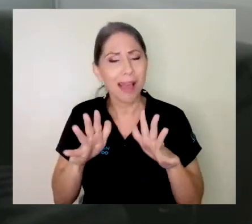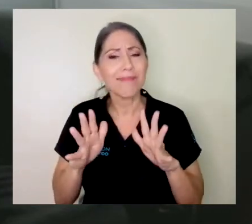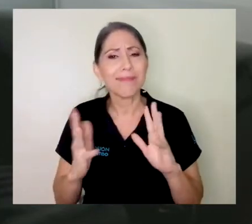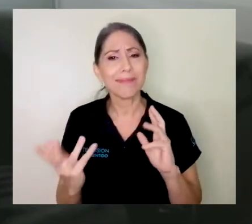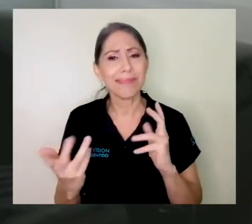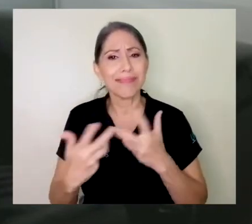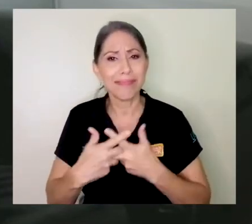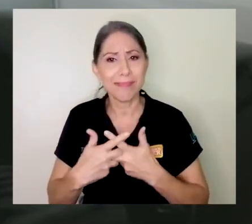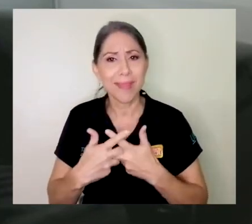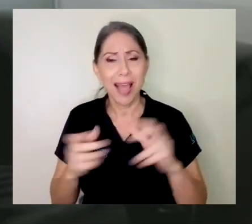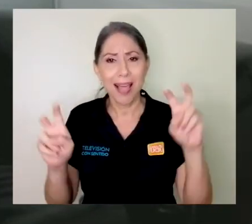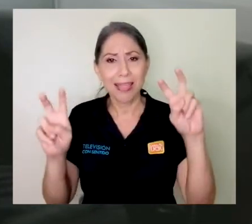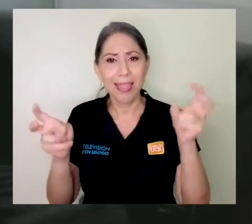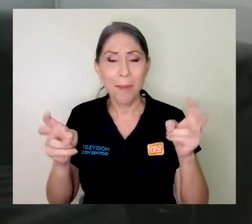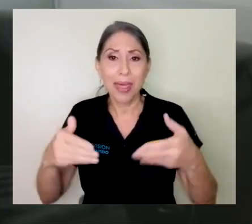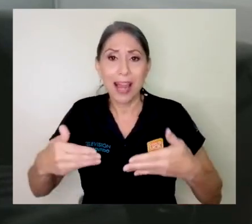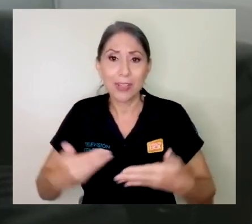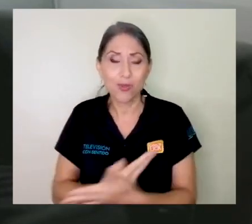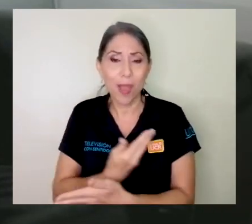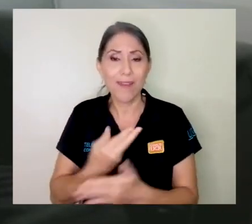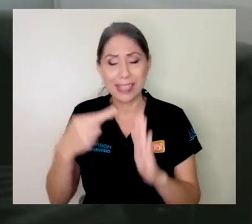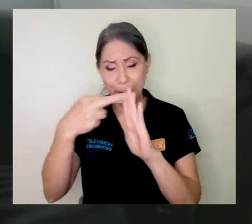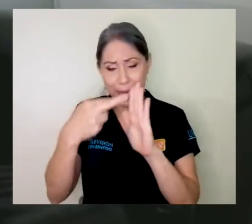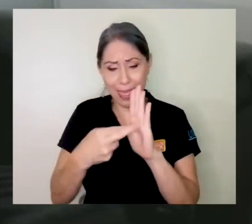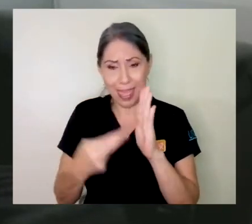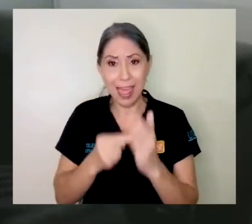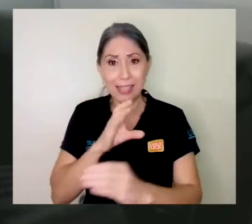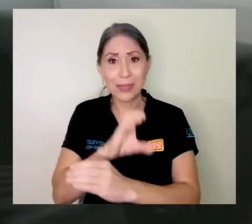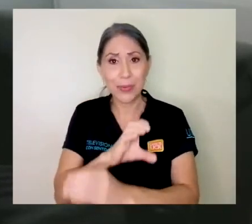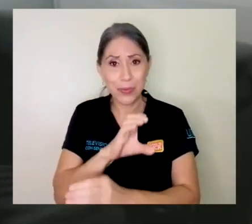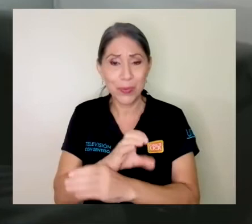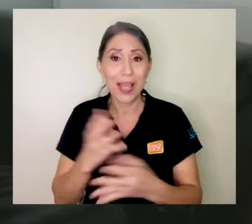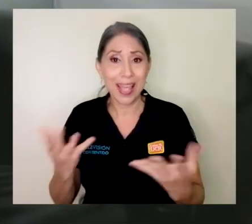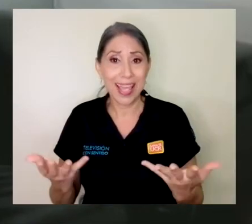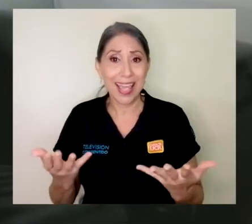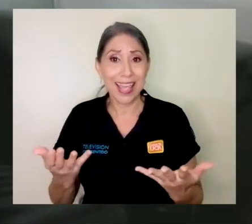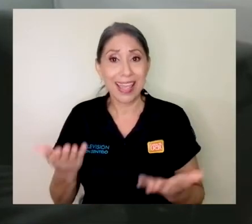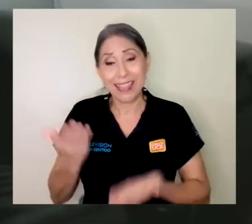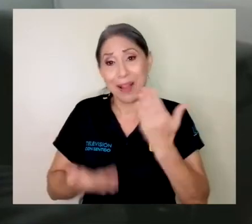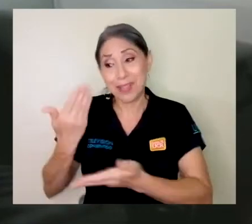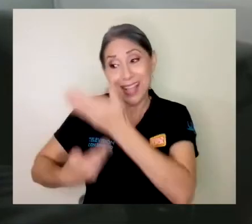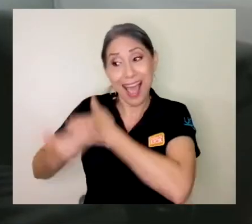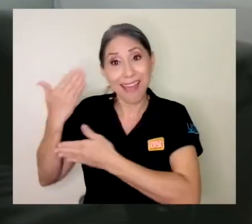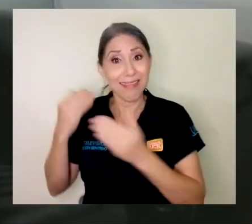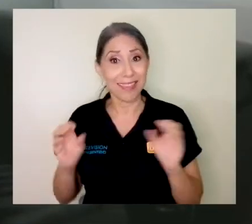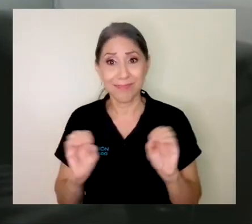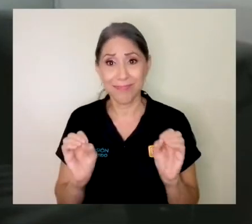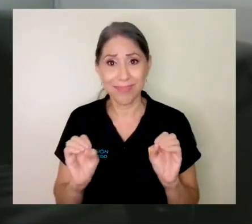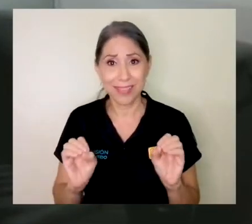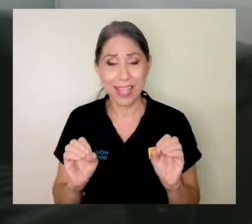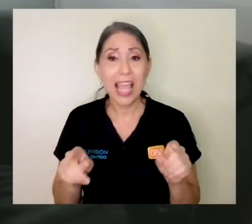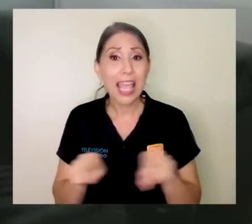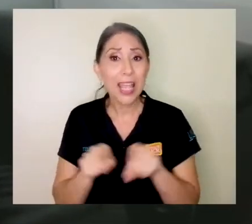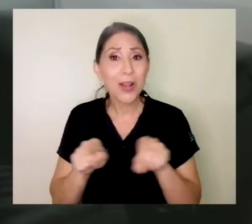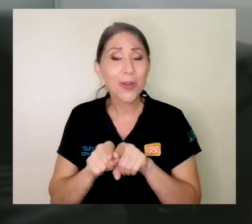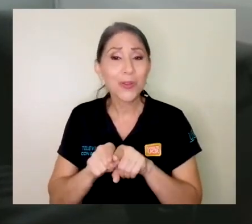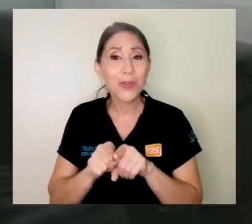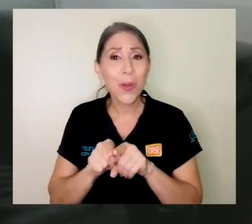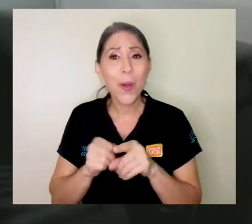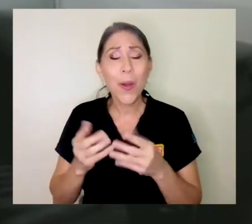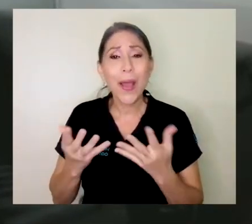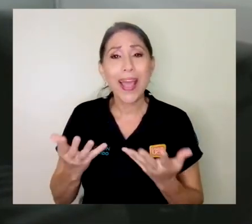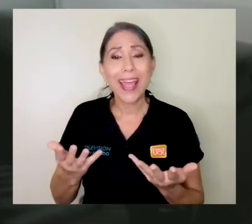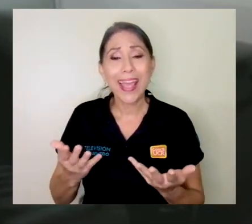tema de las nuevas medidas, nuevos hábitos que tal vez antes no se tomaban. Incluso mi